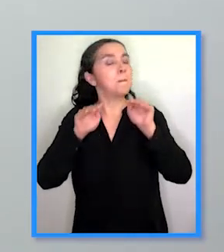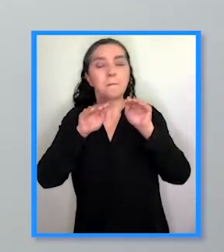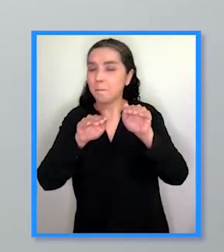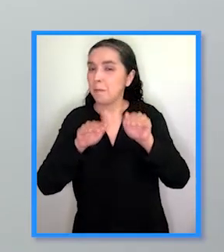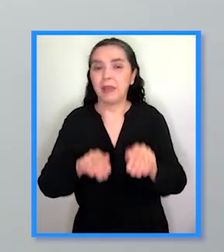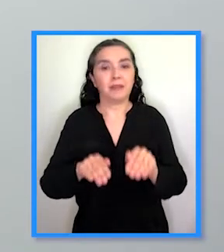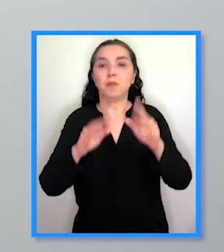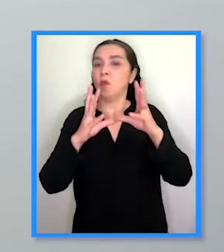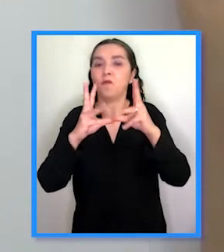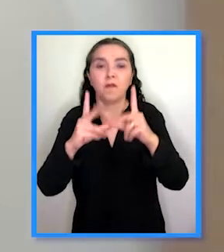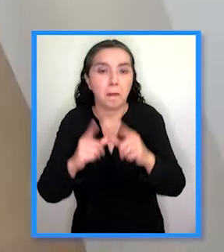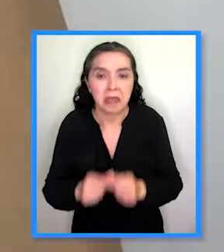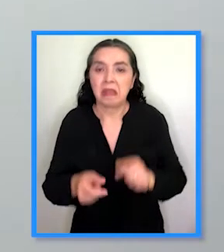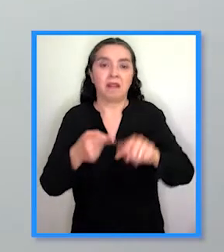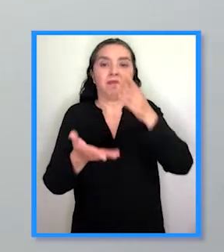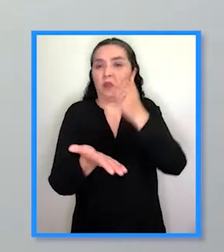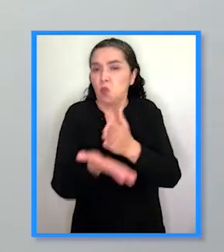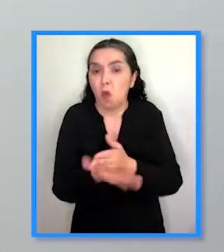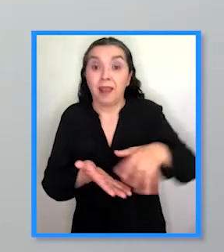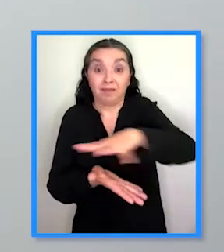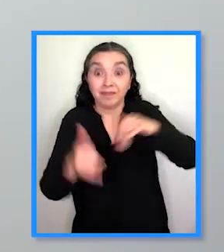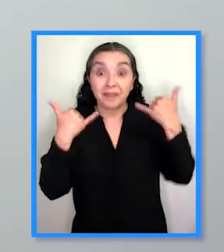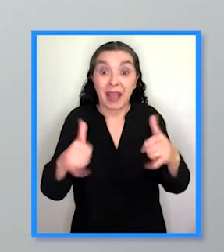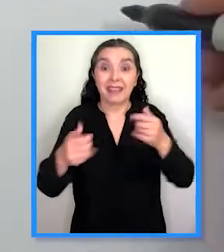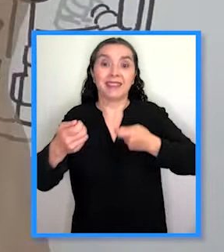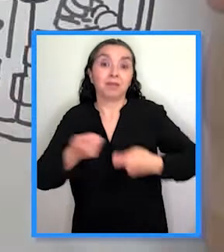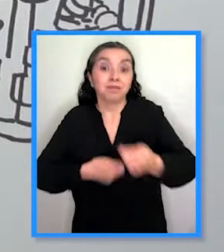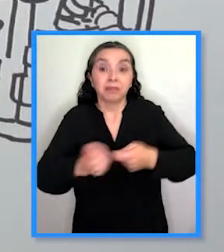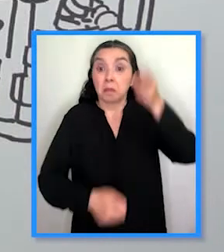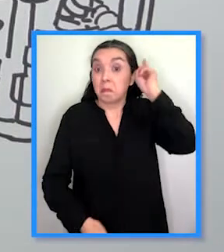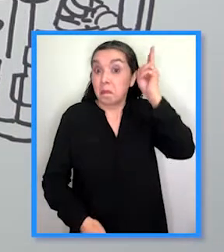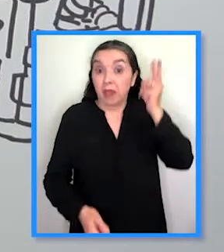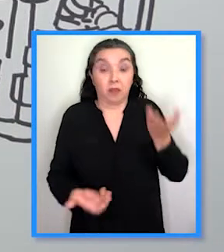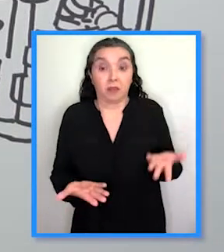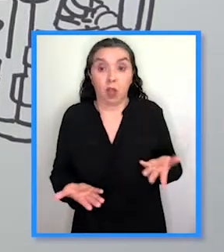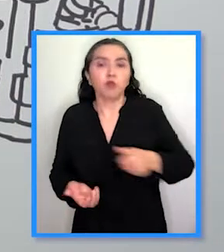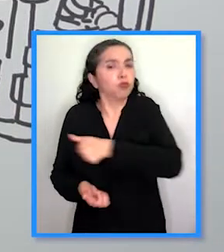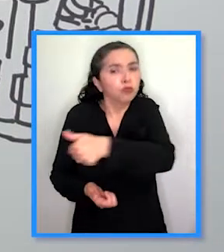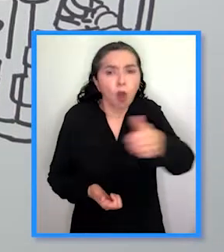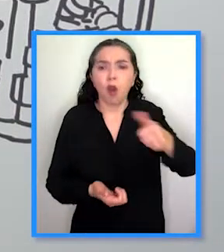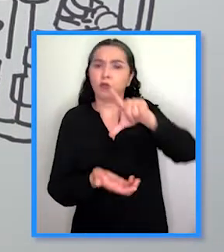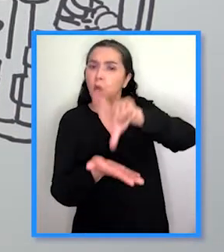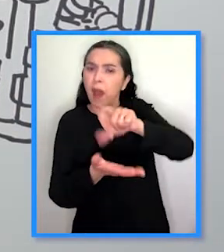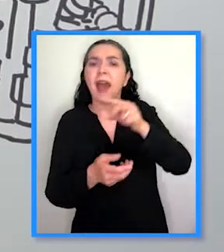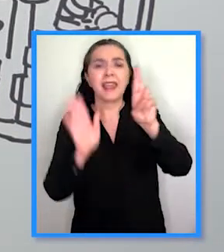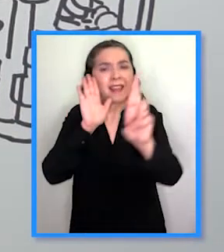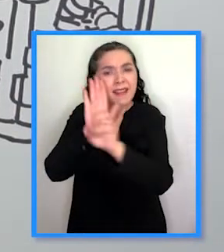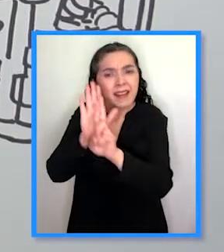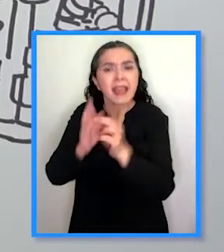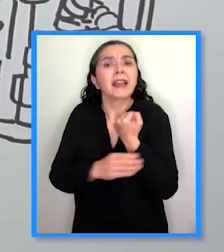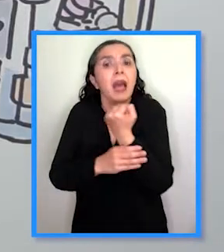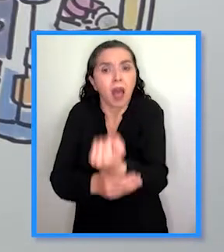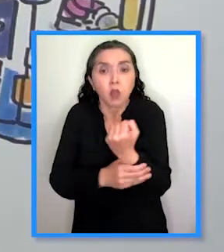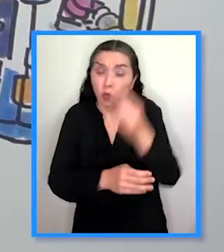pasa al interior de las familias, escuelas, plazas, comercios o micros. En todas partes hay reglas que nos ayudan a saber qué